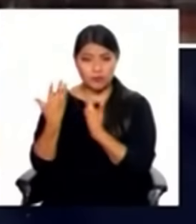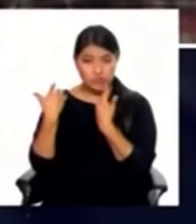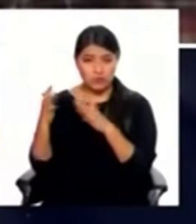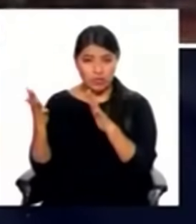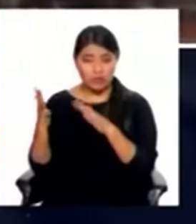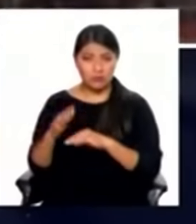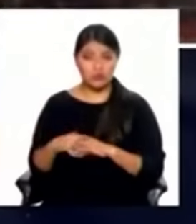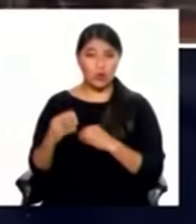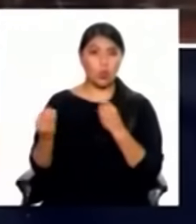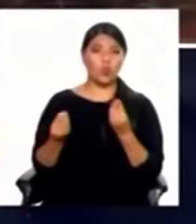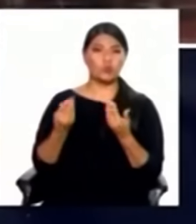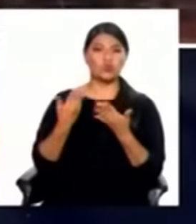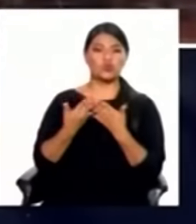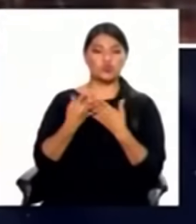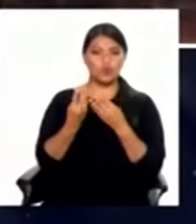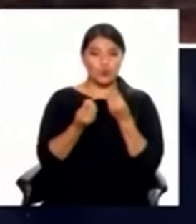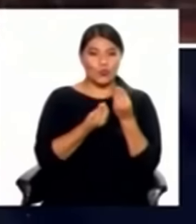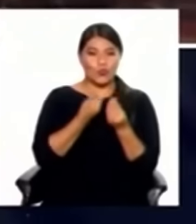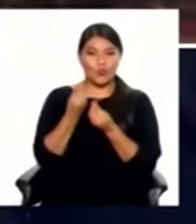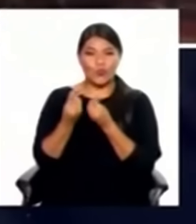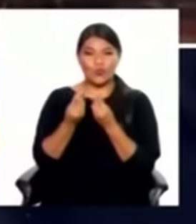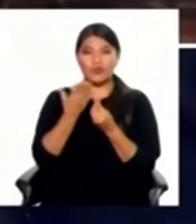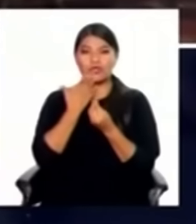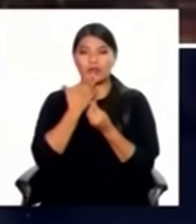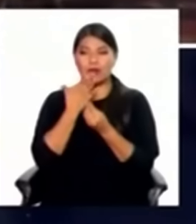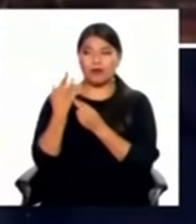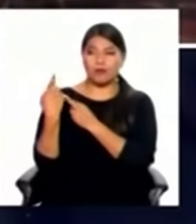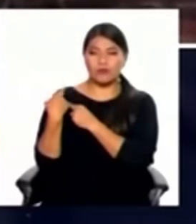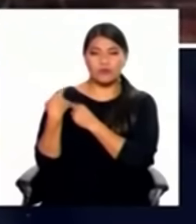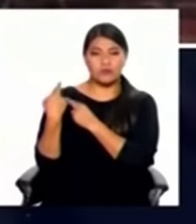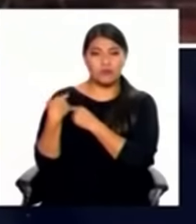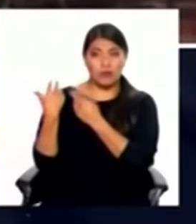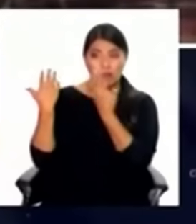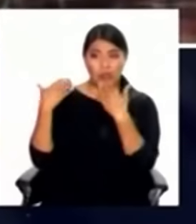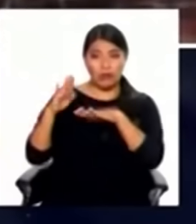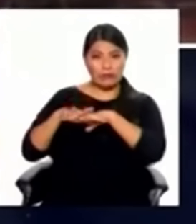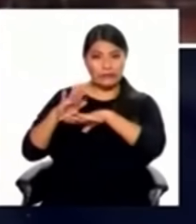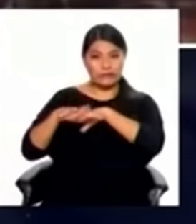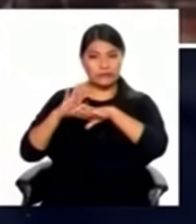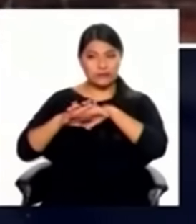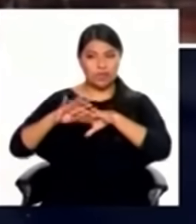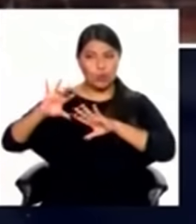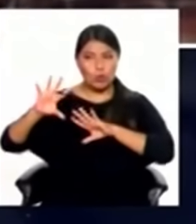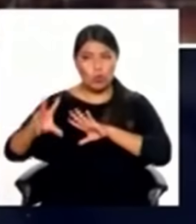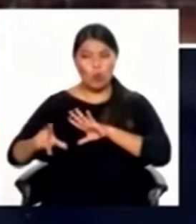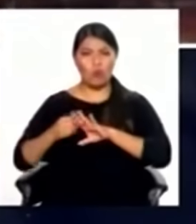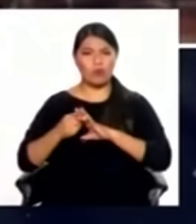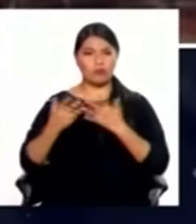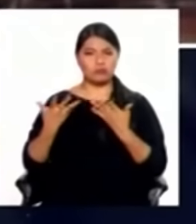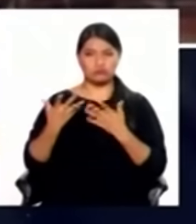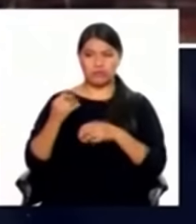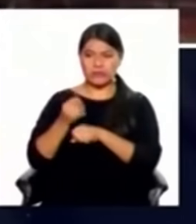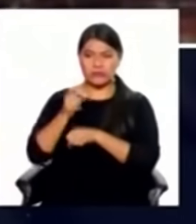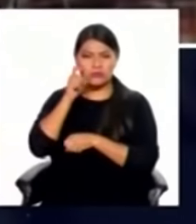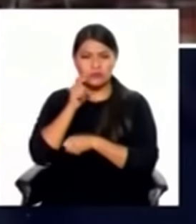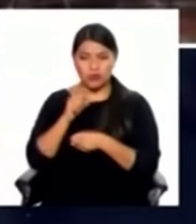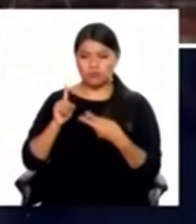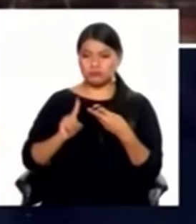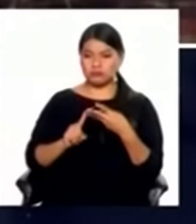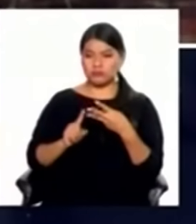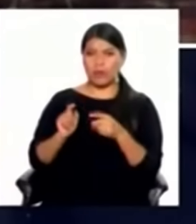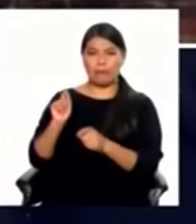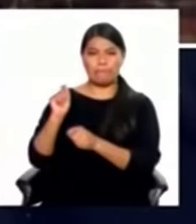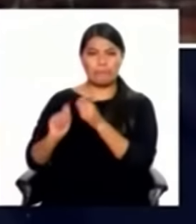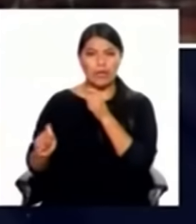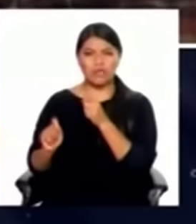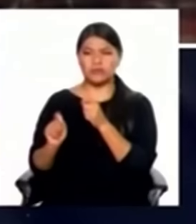poder saber el móvil de esta situación? ¿Fue un intento de robo, un intento de ataque sexual, una venganza?